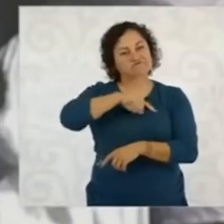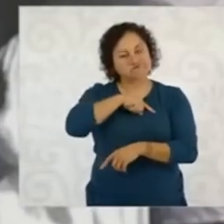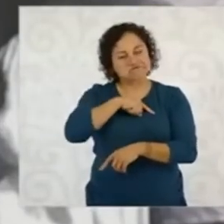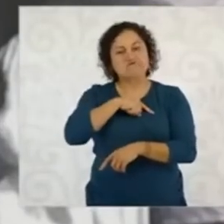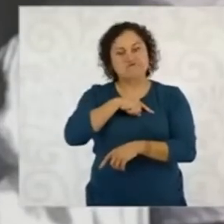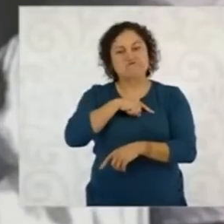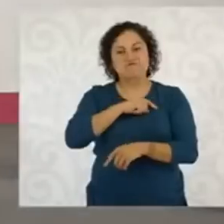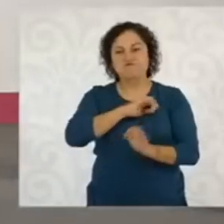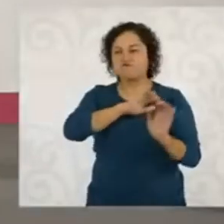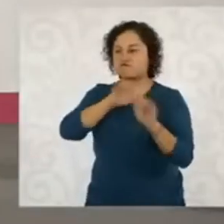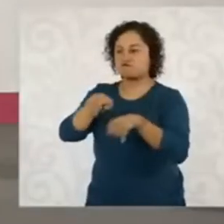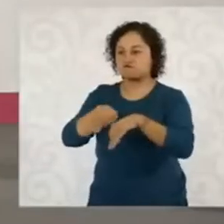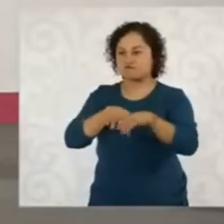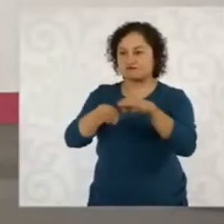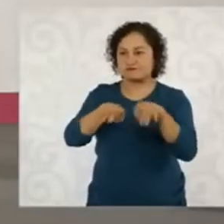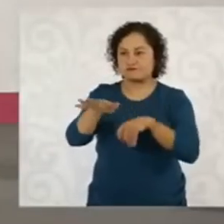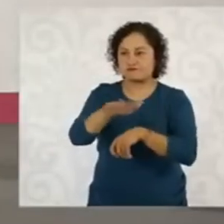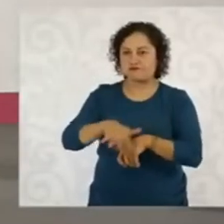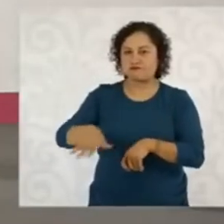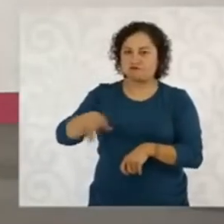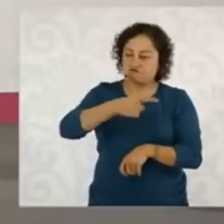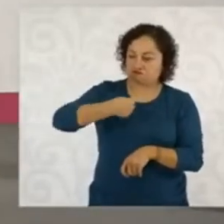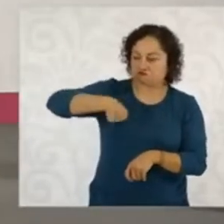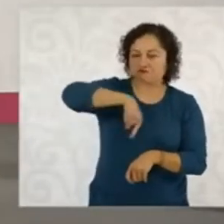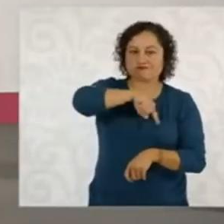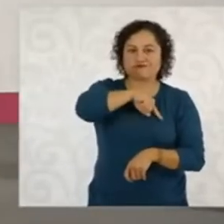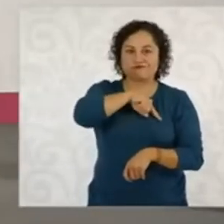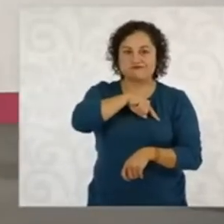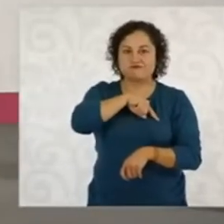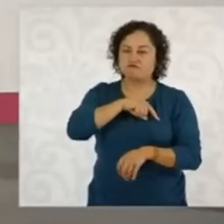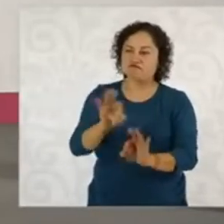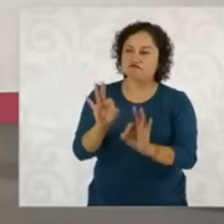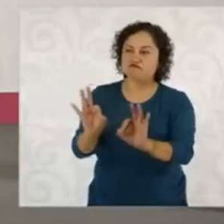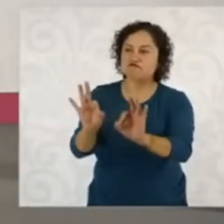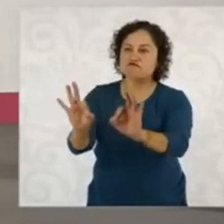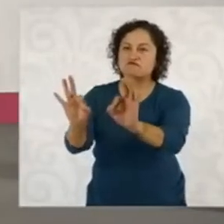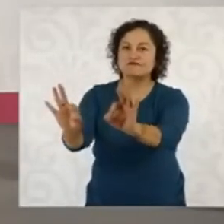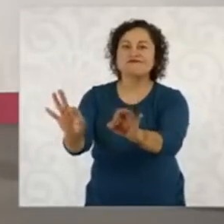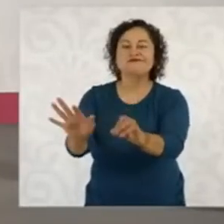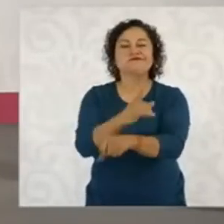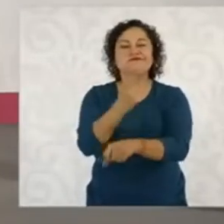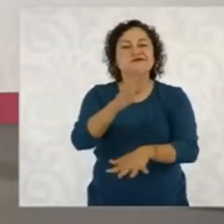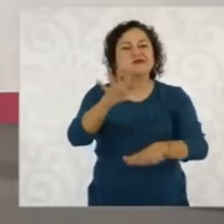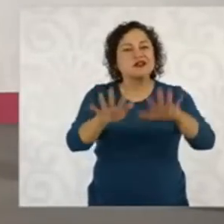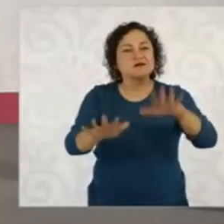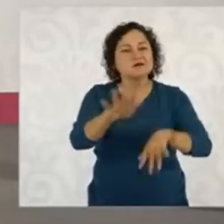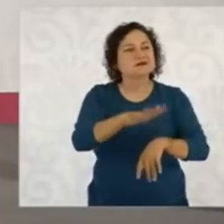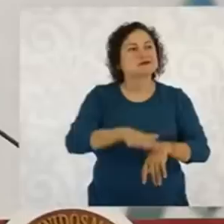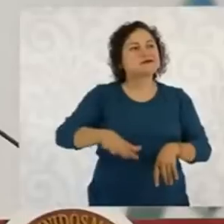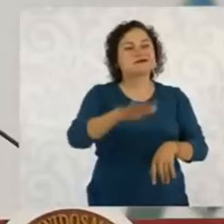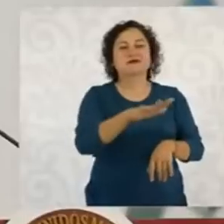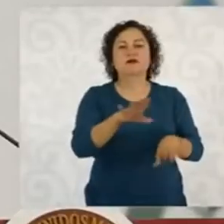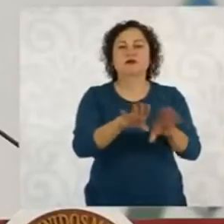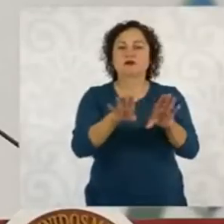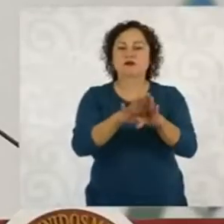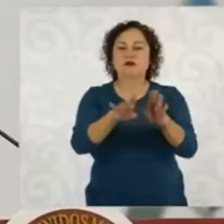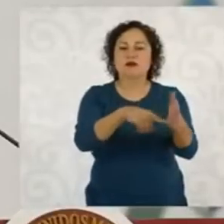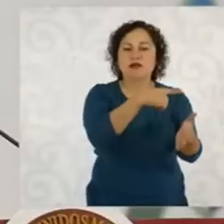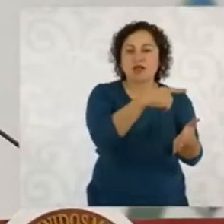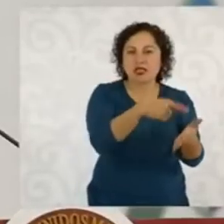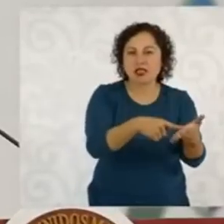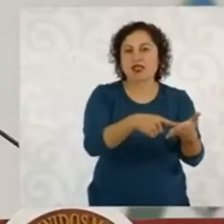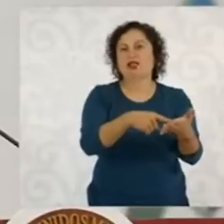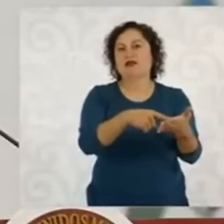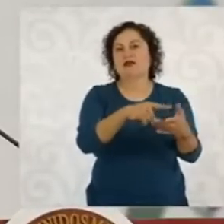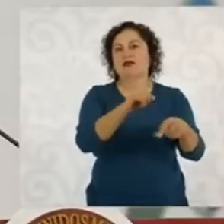nosotras nos mantiene con un estrés, porque si cancelamos viajes nos pueden